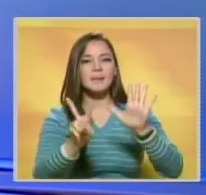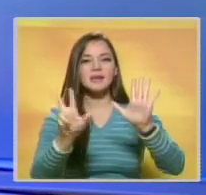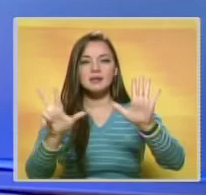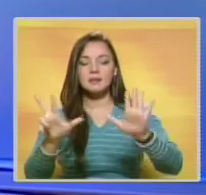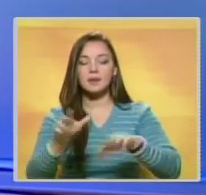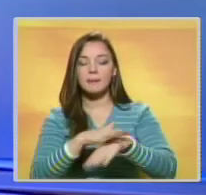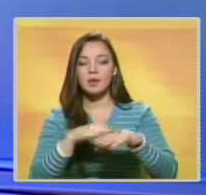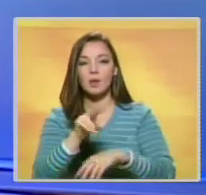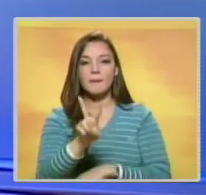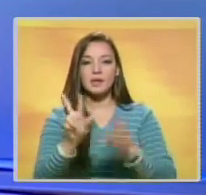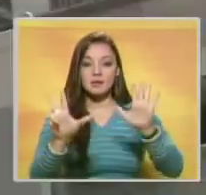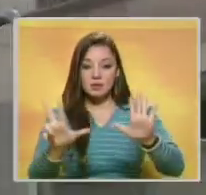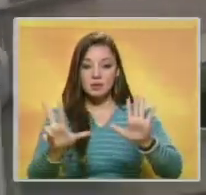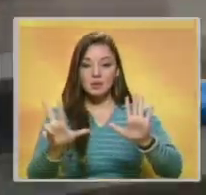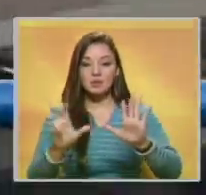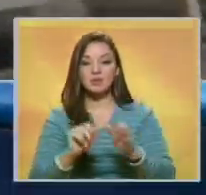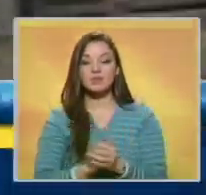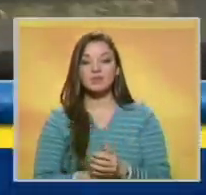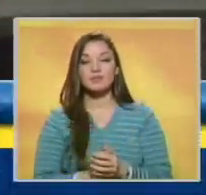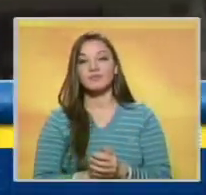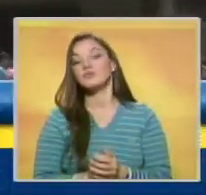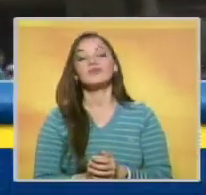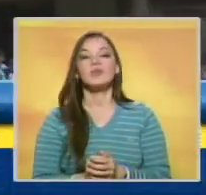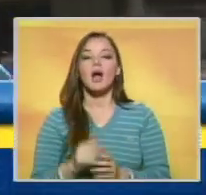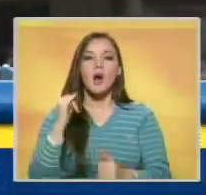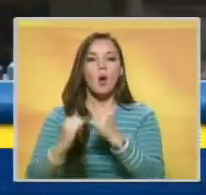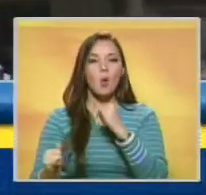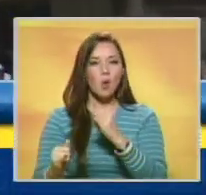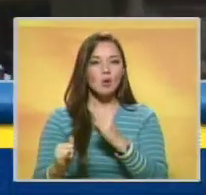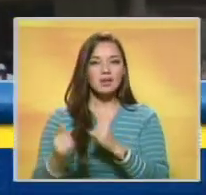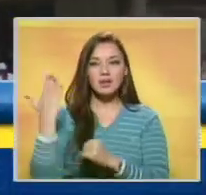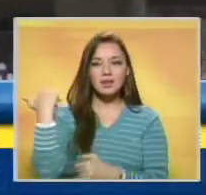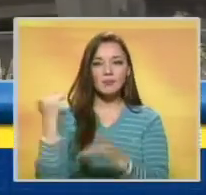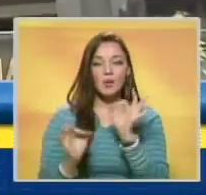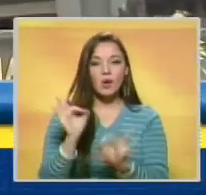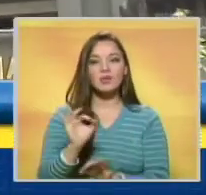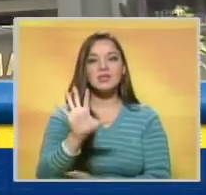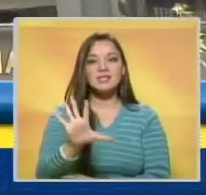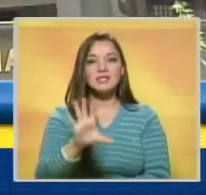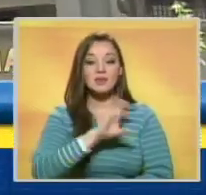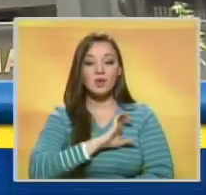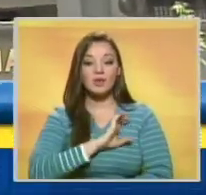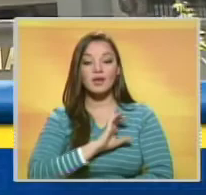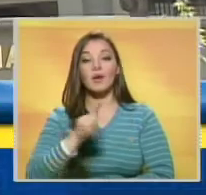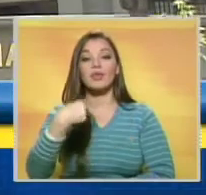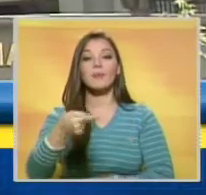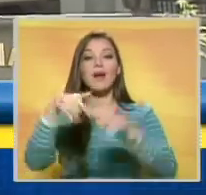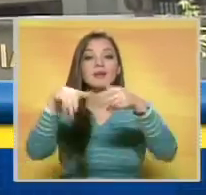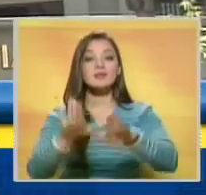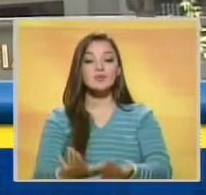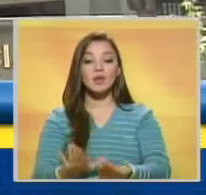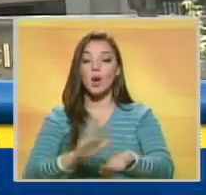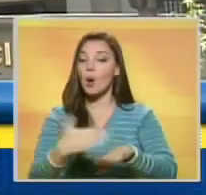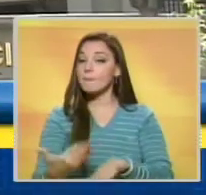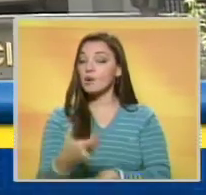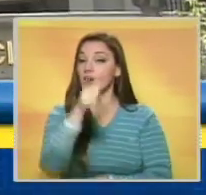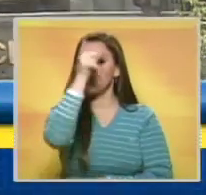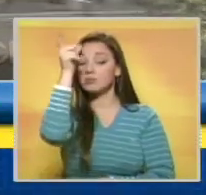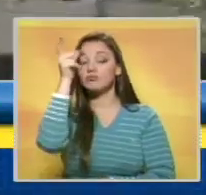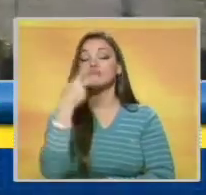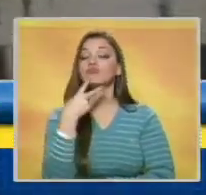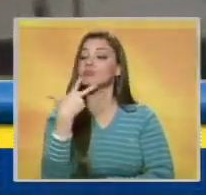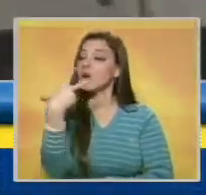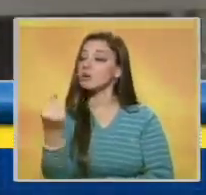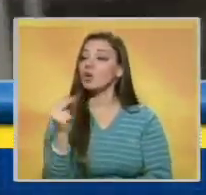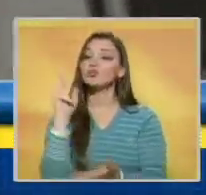de Susana Barreiros. En la última audiencia fijada el 5 de enero fue pospuesta por la negativa de Leopoldo López